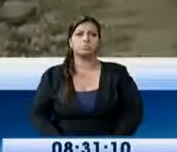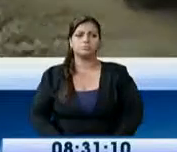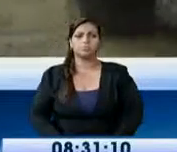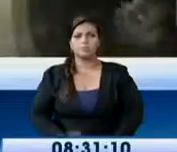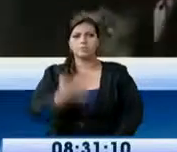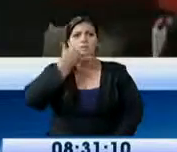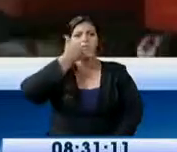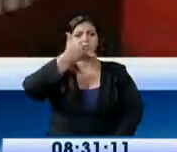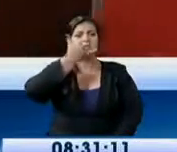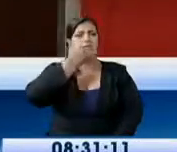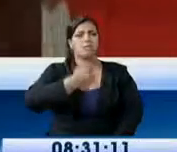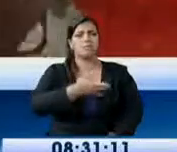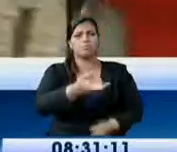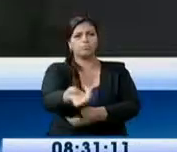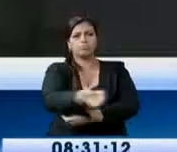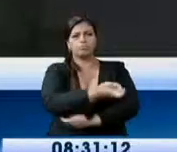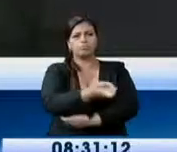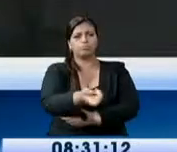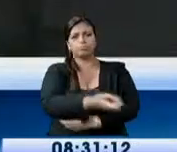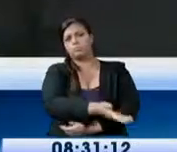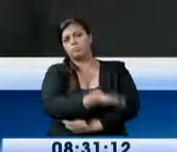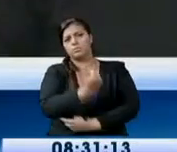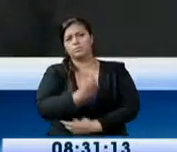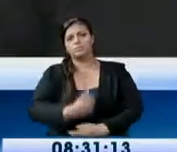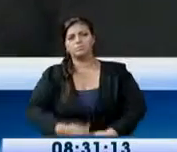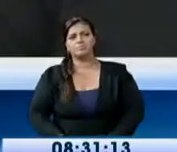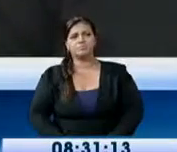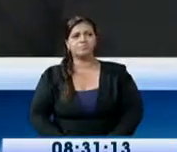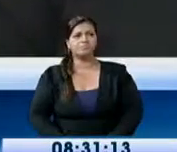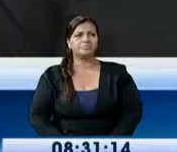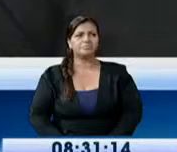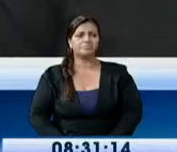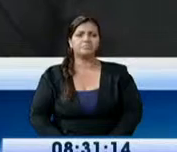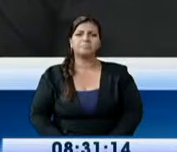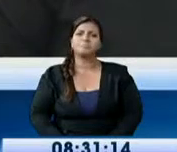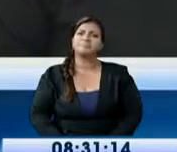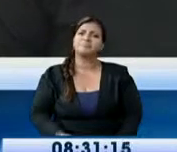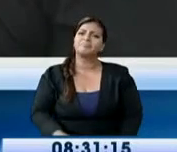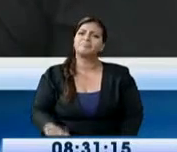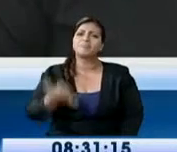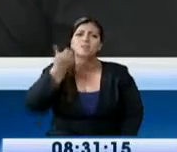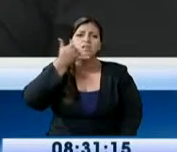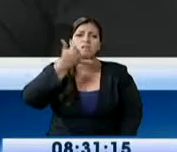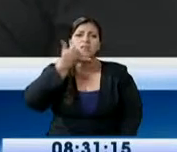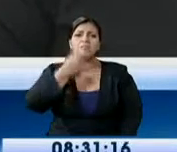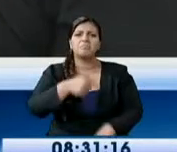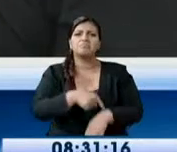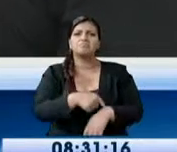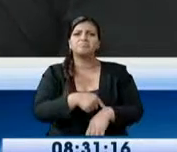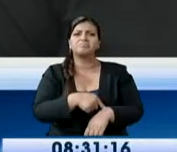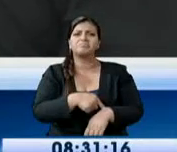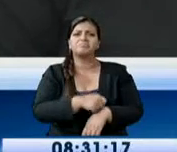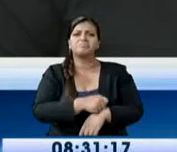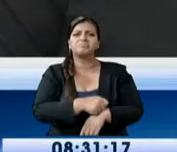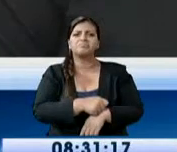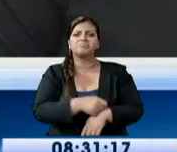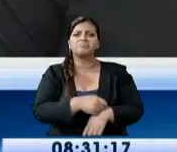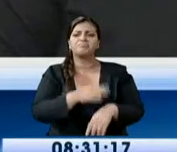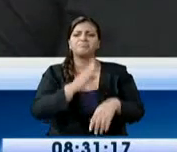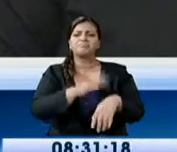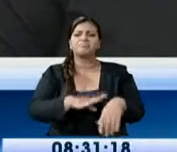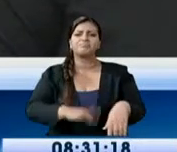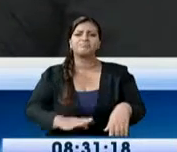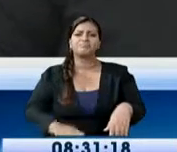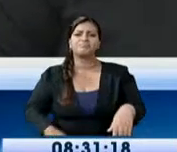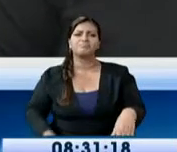estos llegaron, no pudieron hacer mucho. Cuando ya se apaga la llama, recién viene el cuerpo de bomberos. ¿Y usted piensa que eso es justo? Sí se